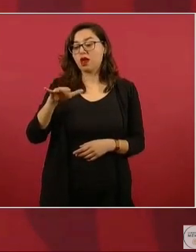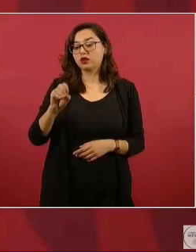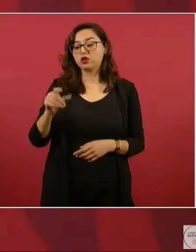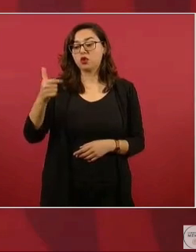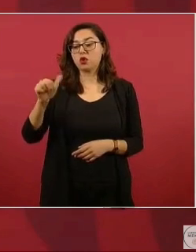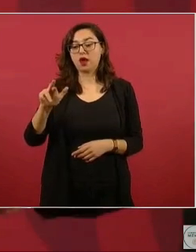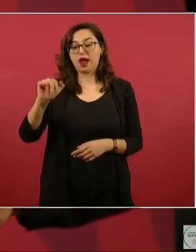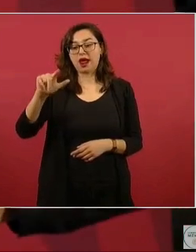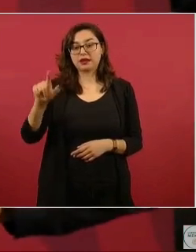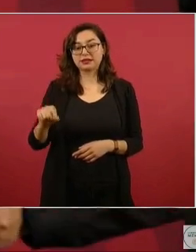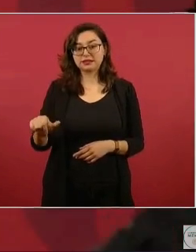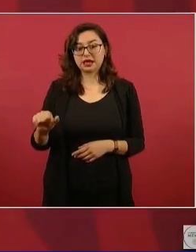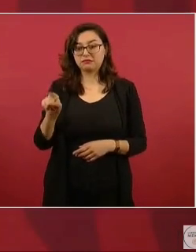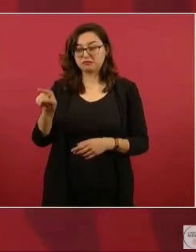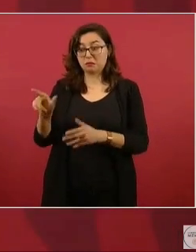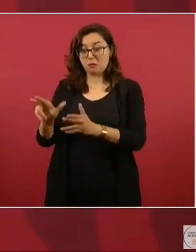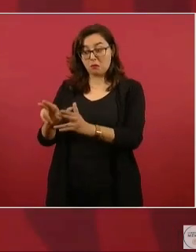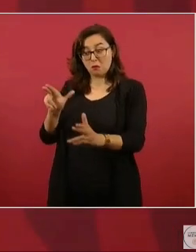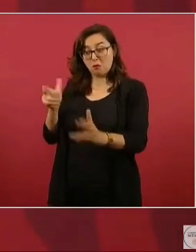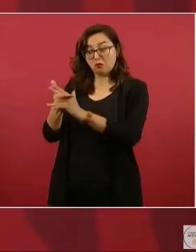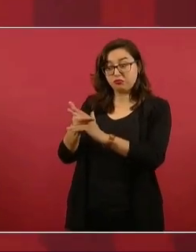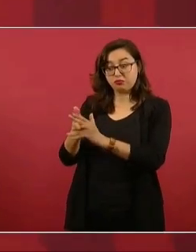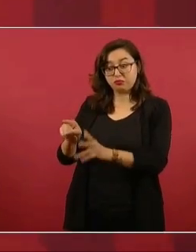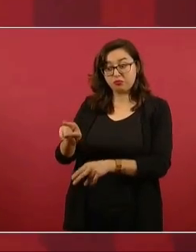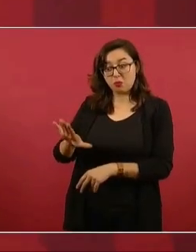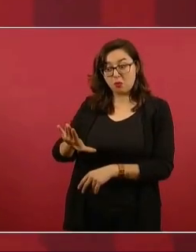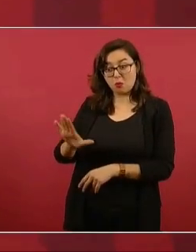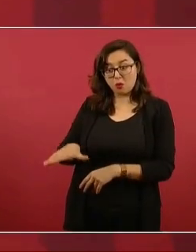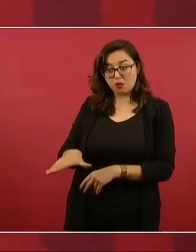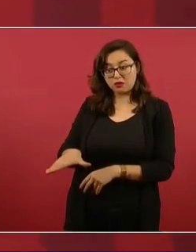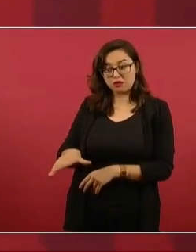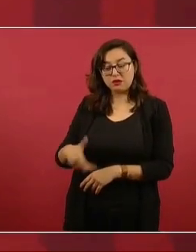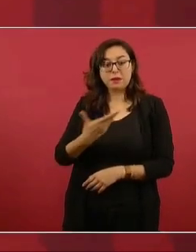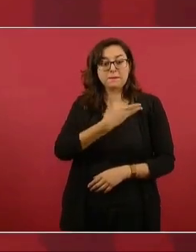el presidente Echeverría,